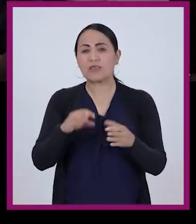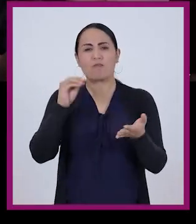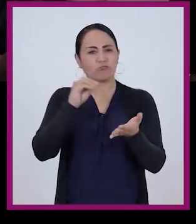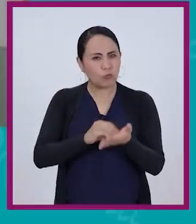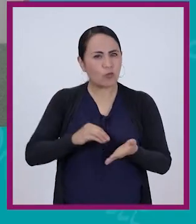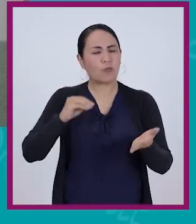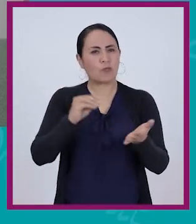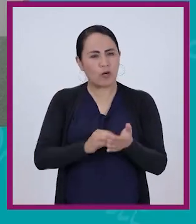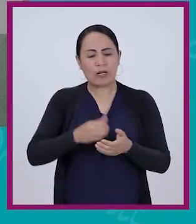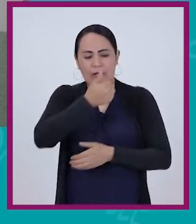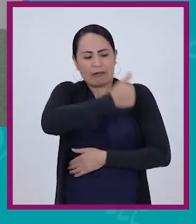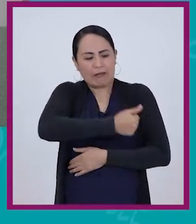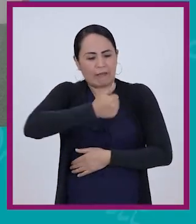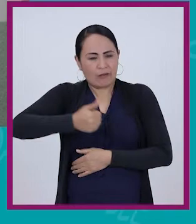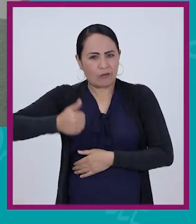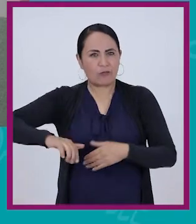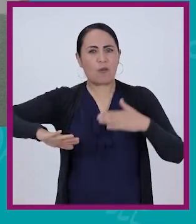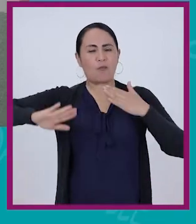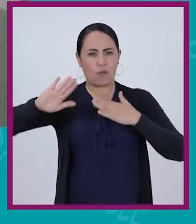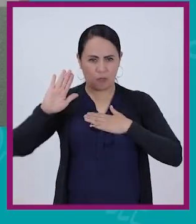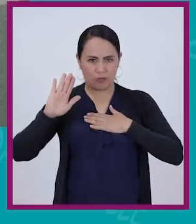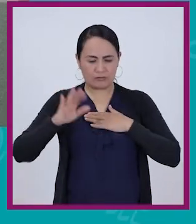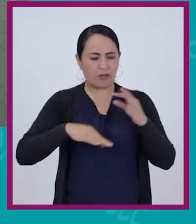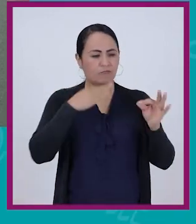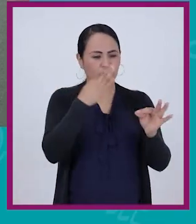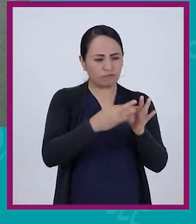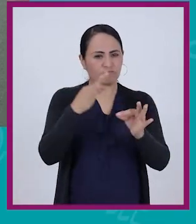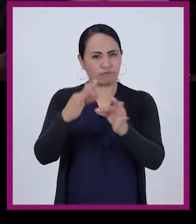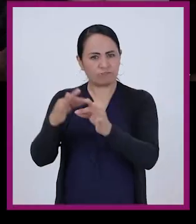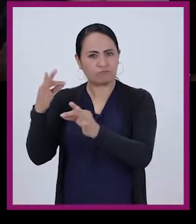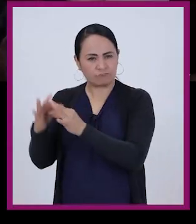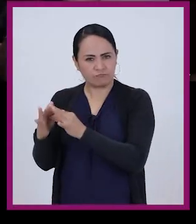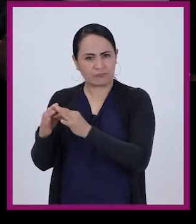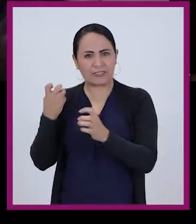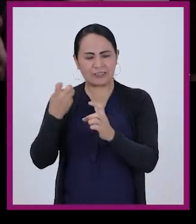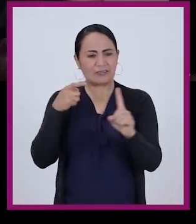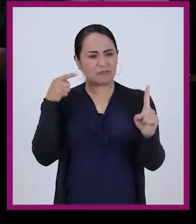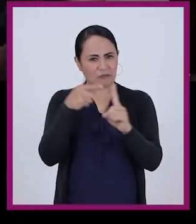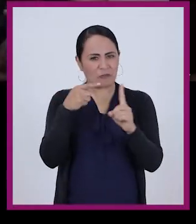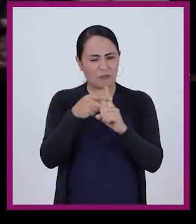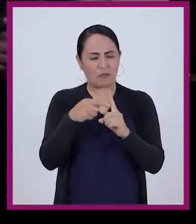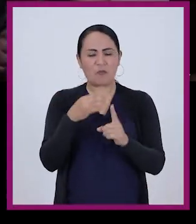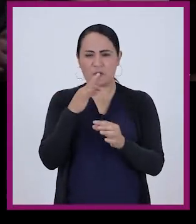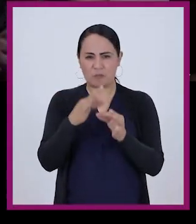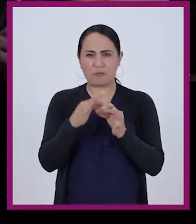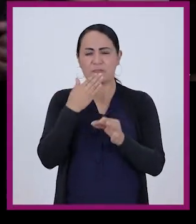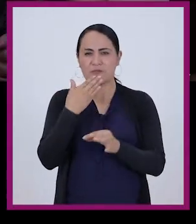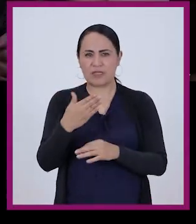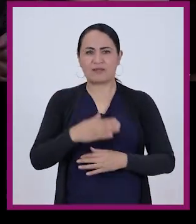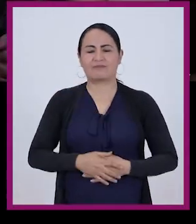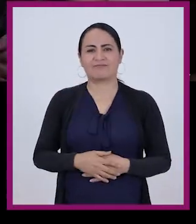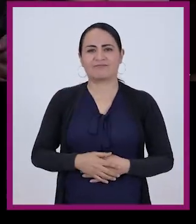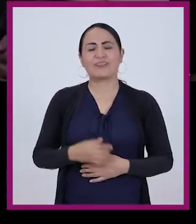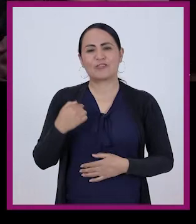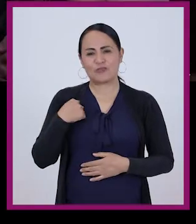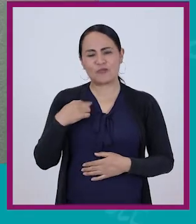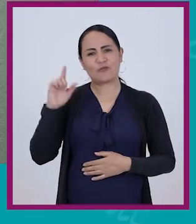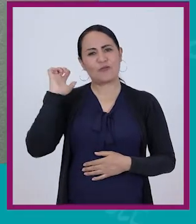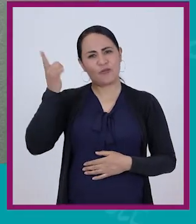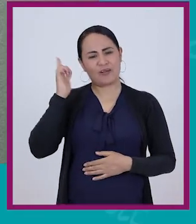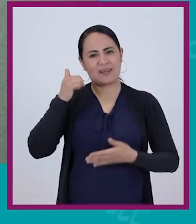conjunto. Son esenciales la constancia y compromiso de las y los integrantes del equipo para alcanzar los